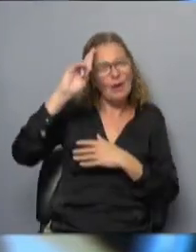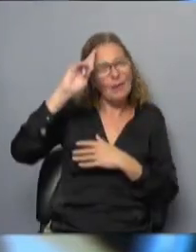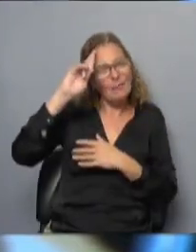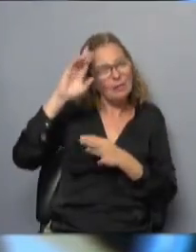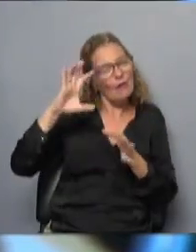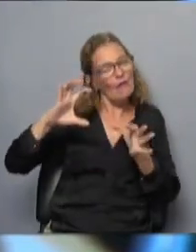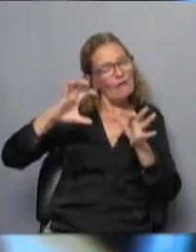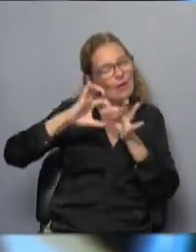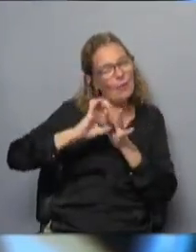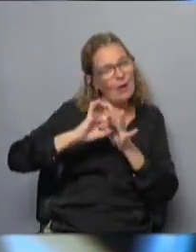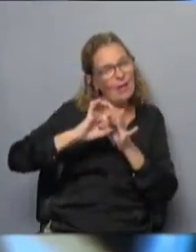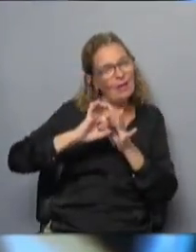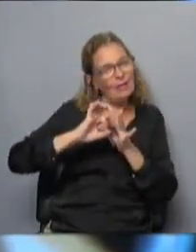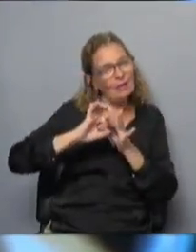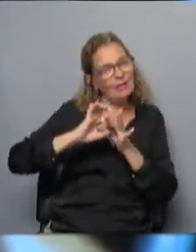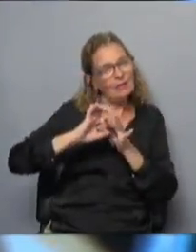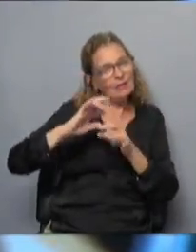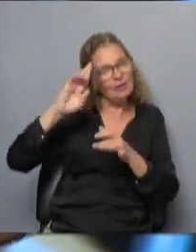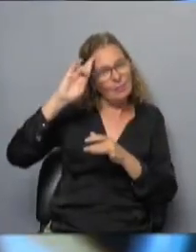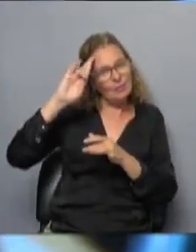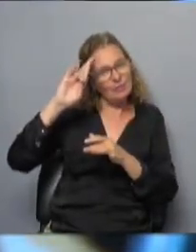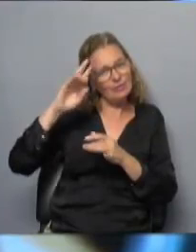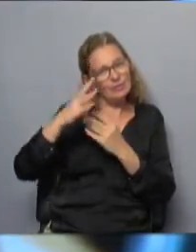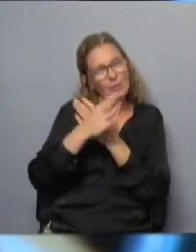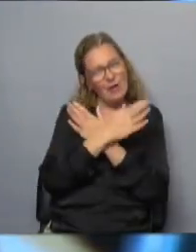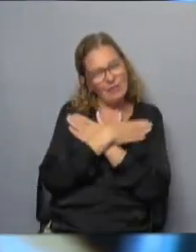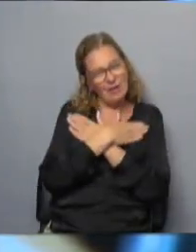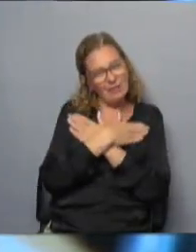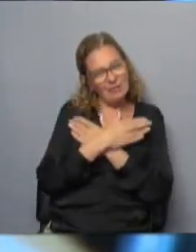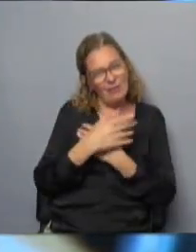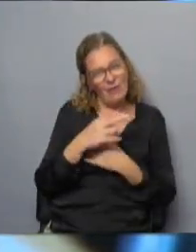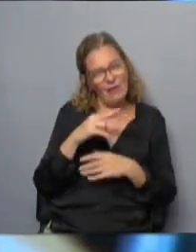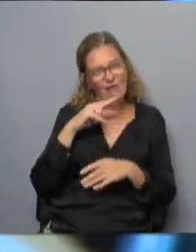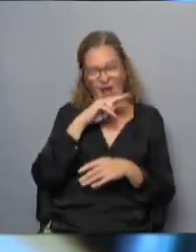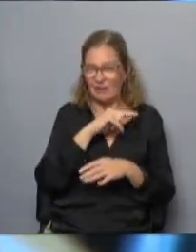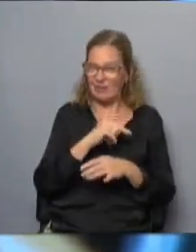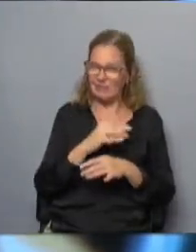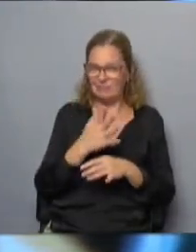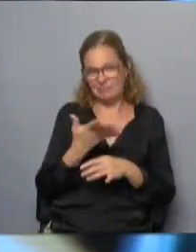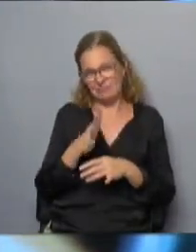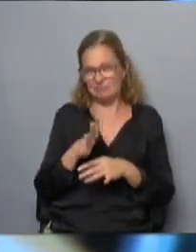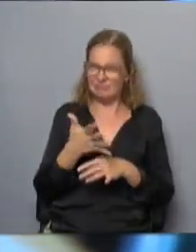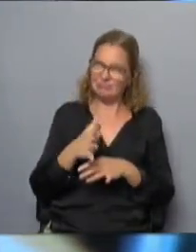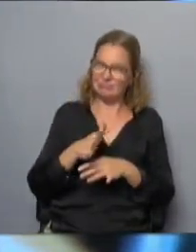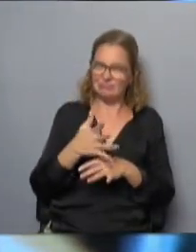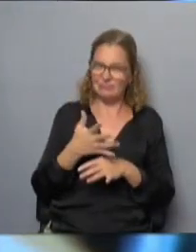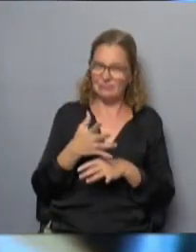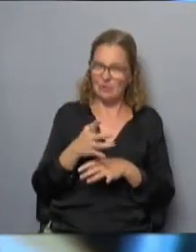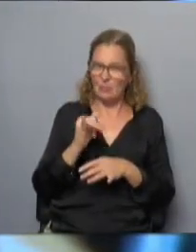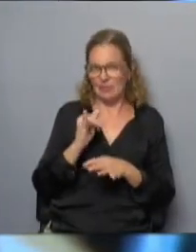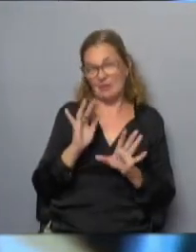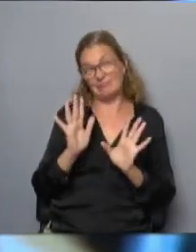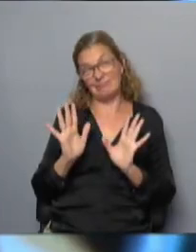y si está en continuidad con el respeto si no hace un abrazo o no falso bueno que se como si